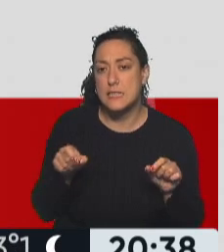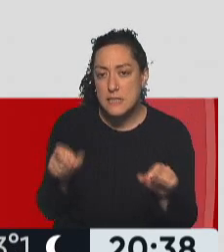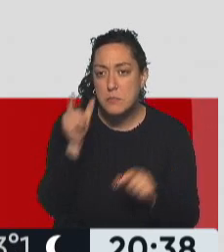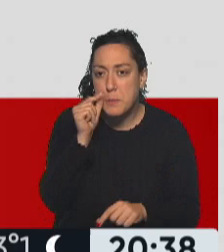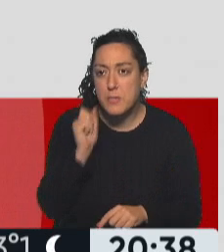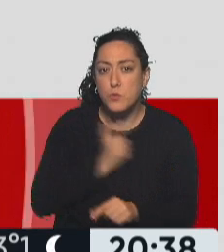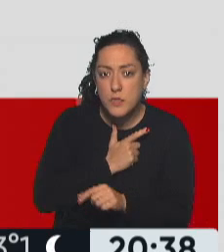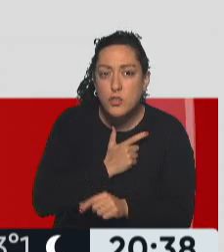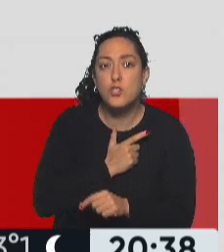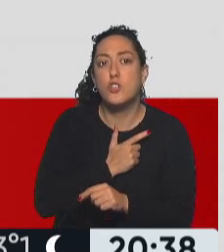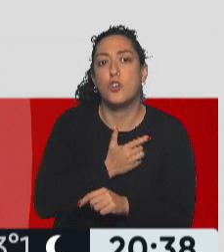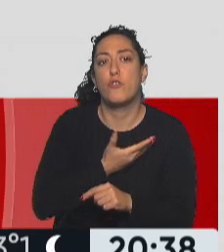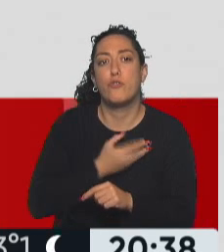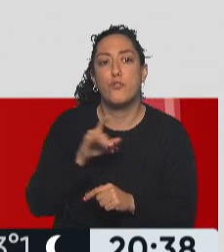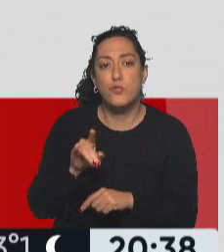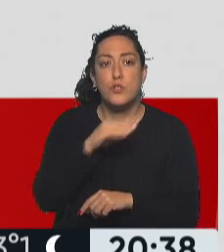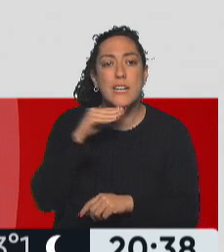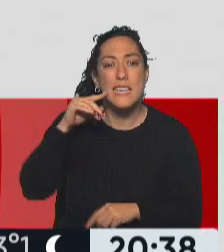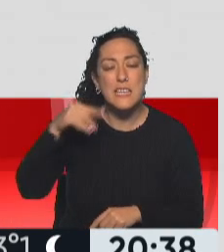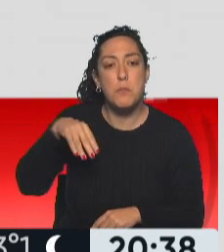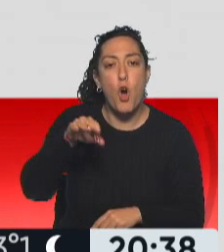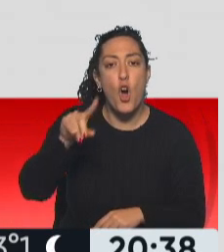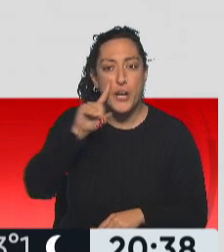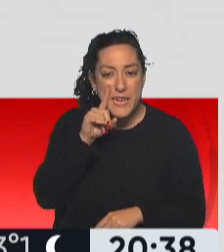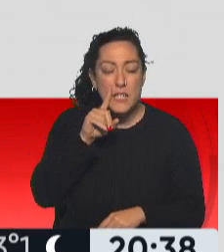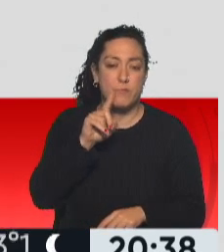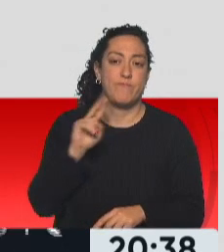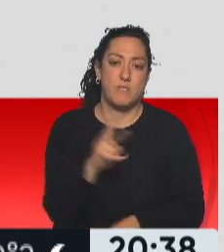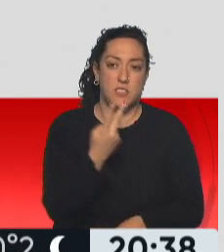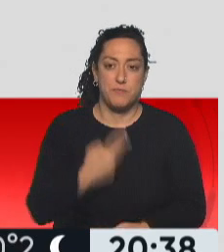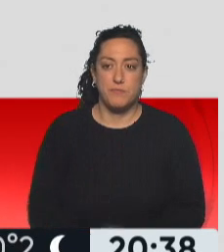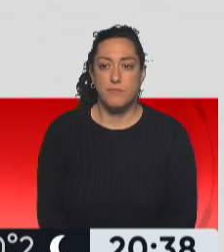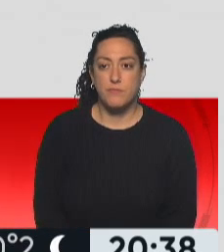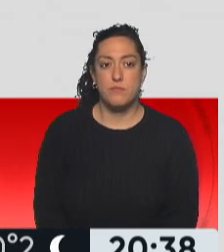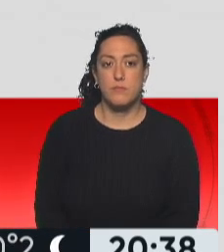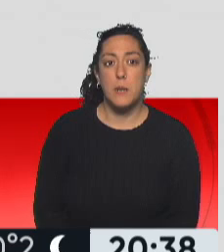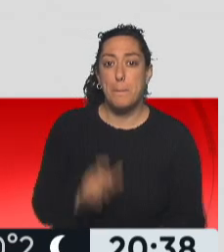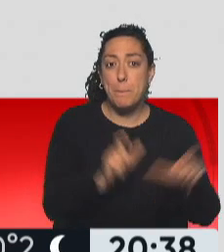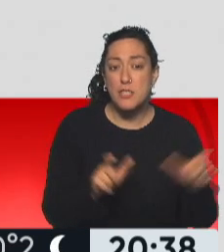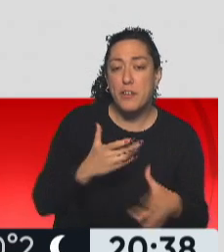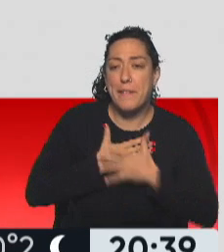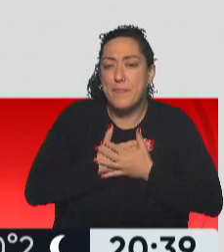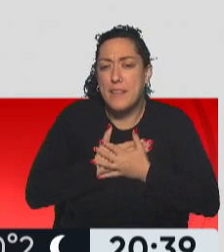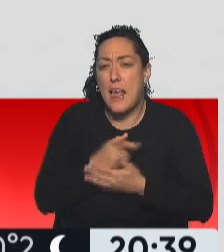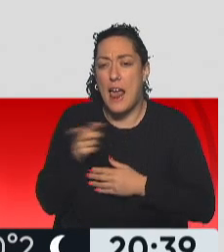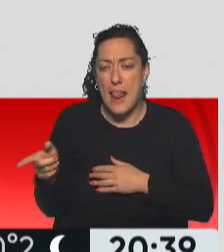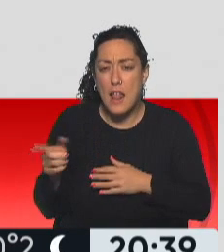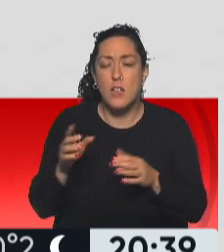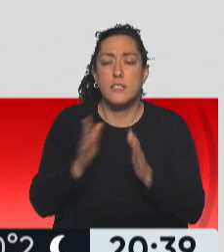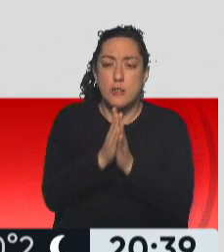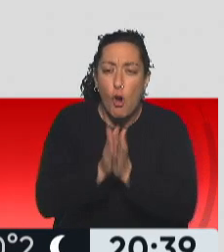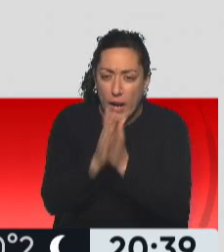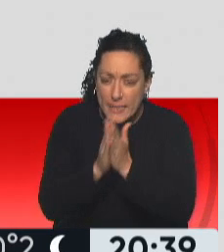Alberto Fujimori acaba de partir al encuentro del Señor. Pedimos a quienes lo apreciaron nos acompañen con